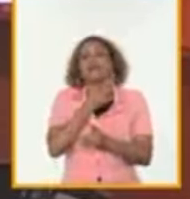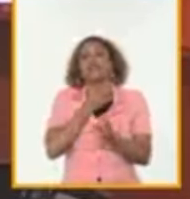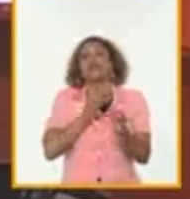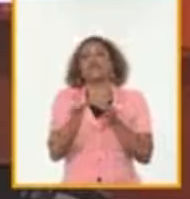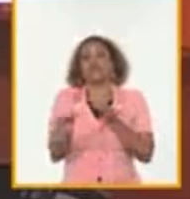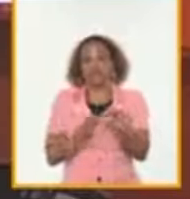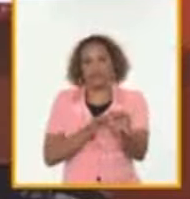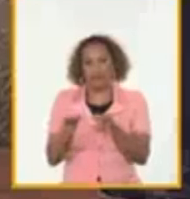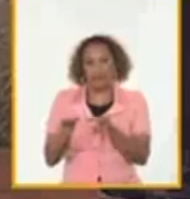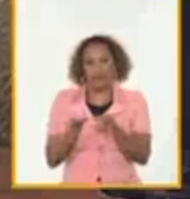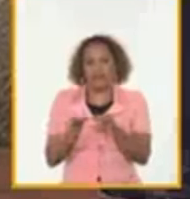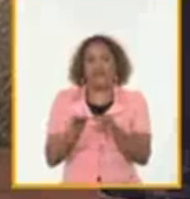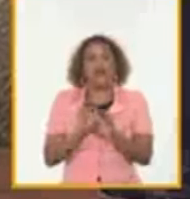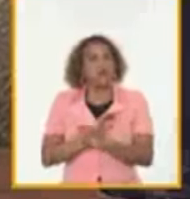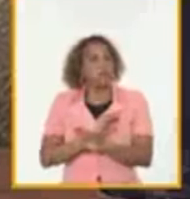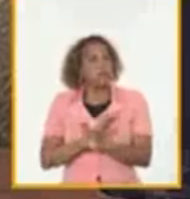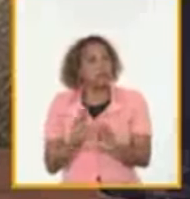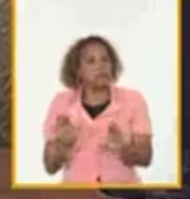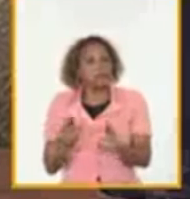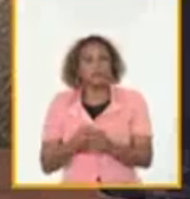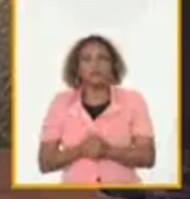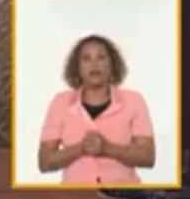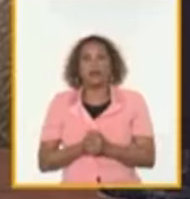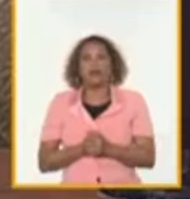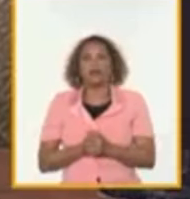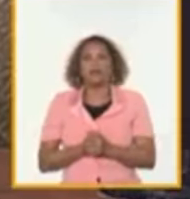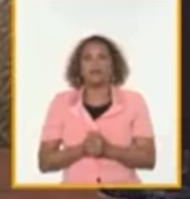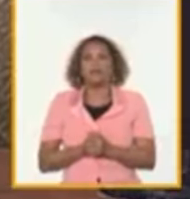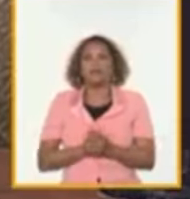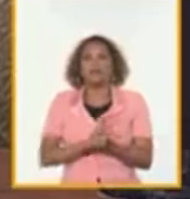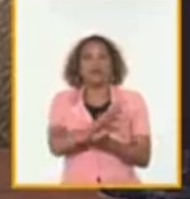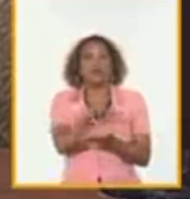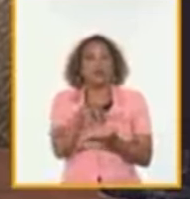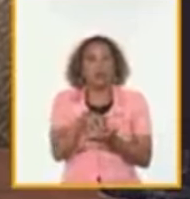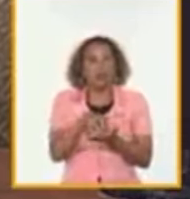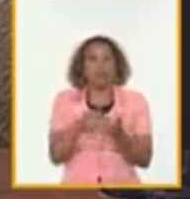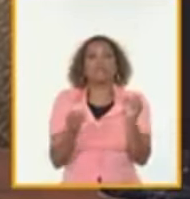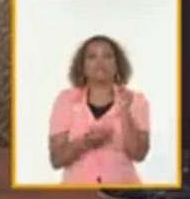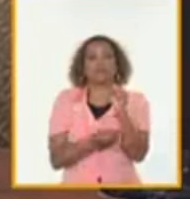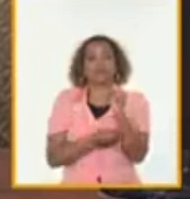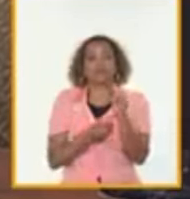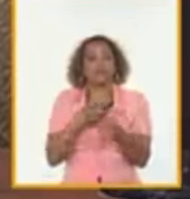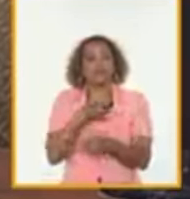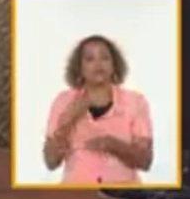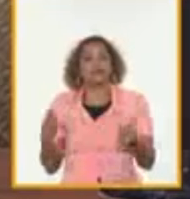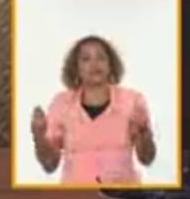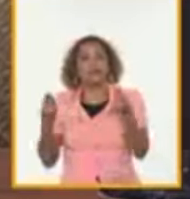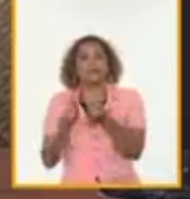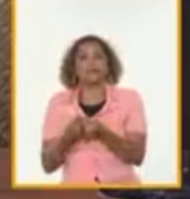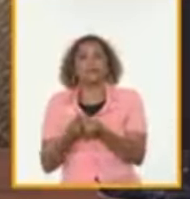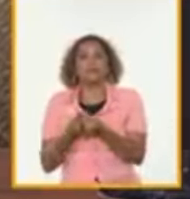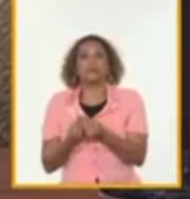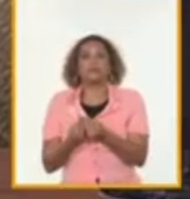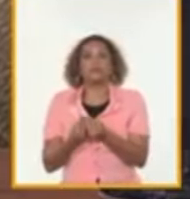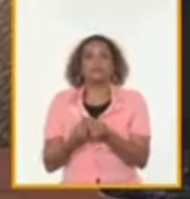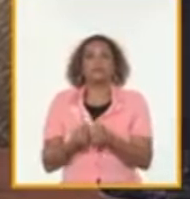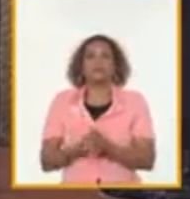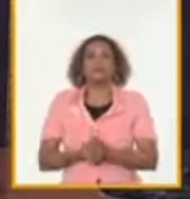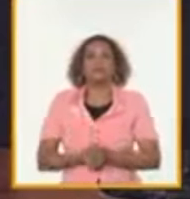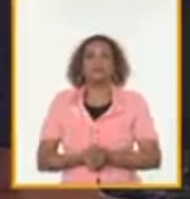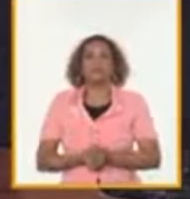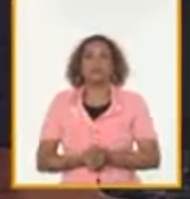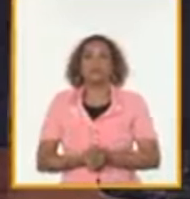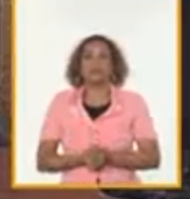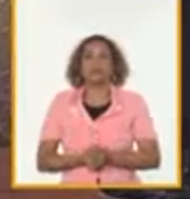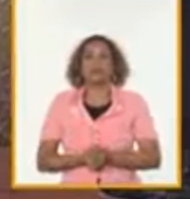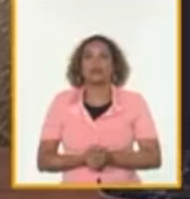trabajar pero eh un parque con con las potencialidades también Unido como uno de sus de